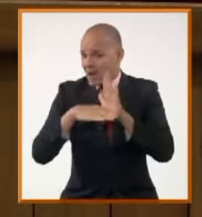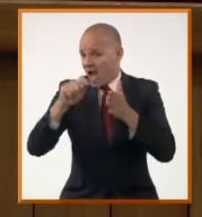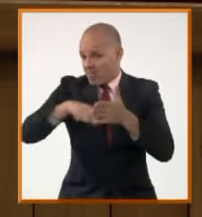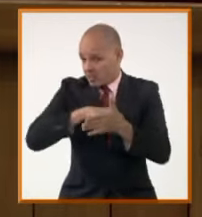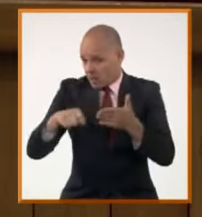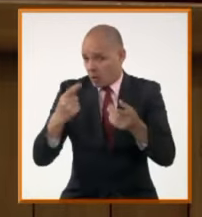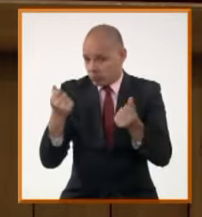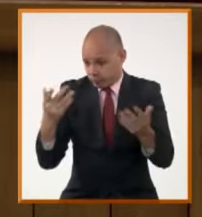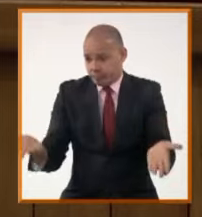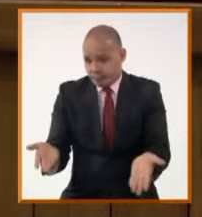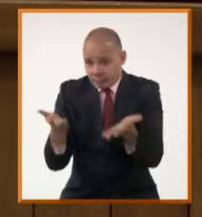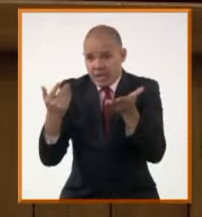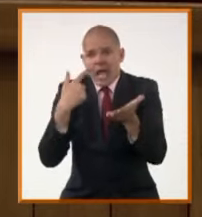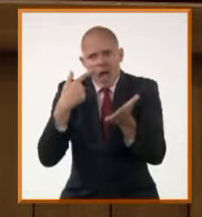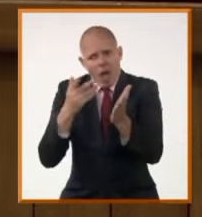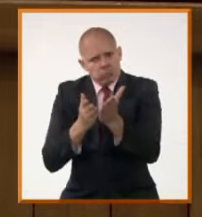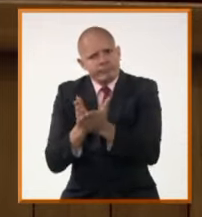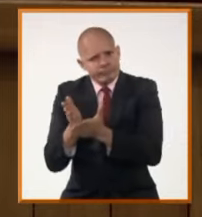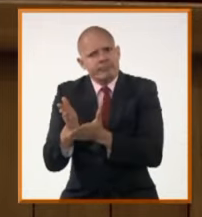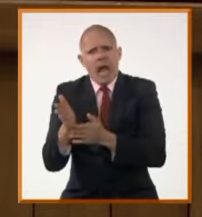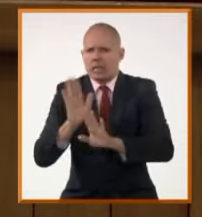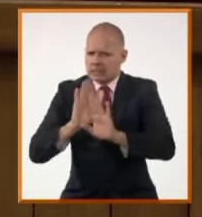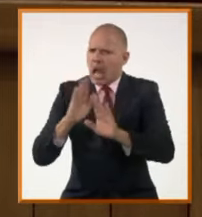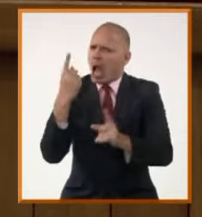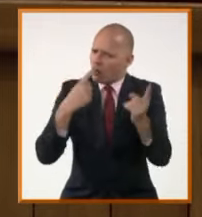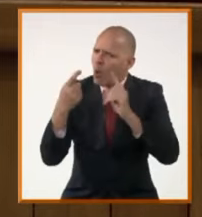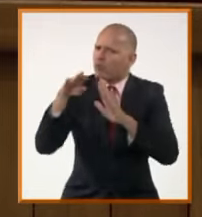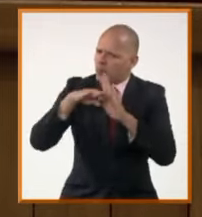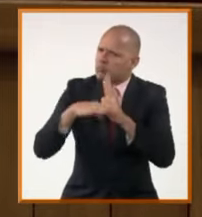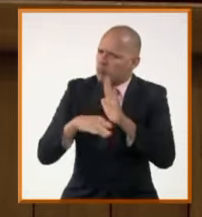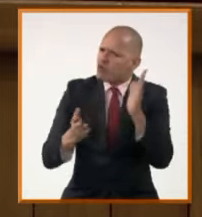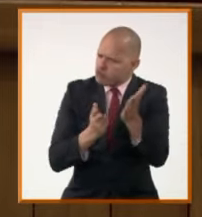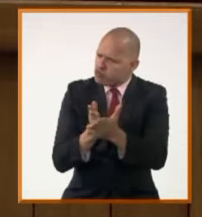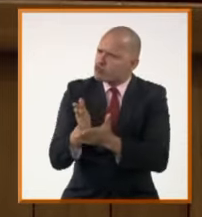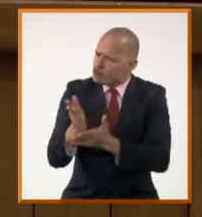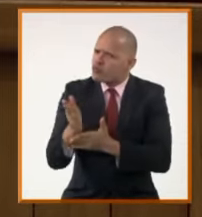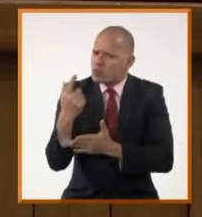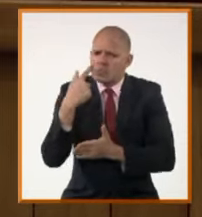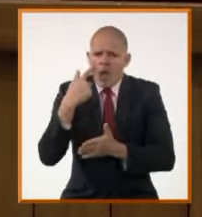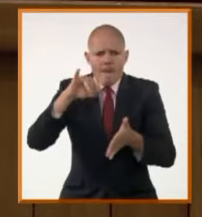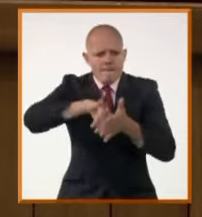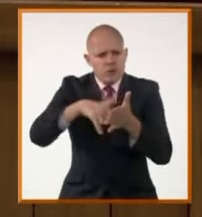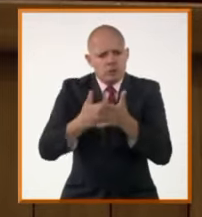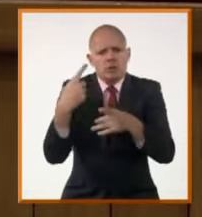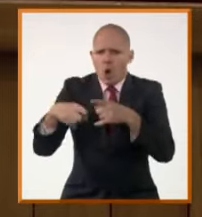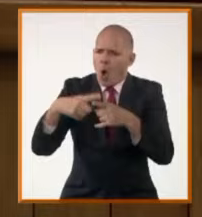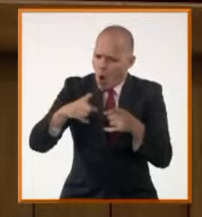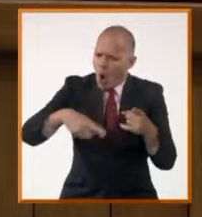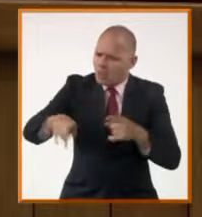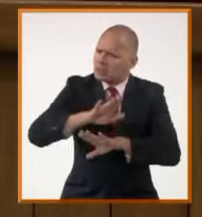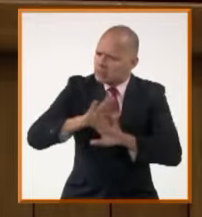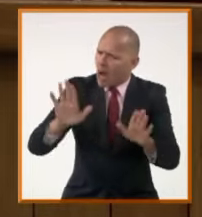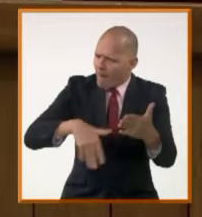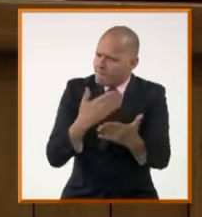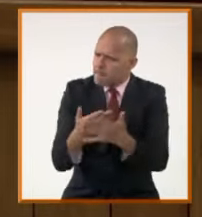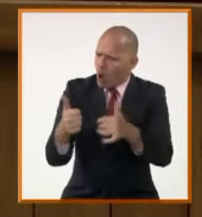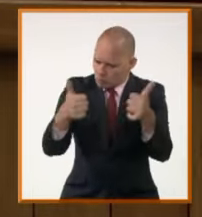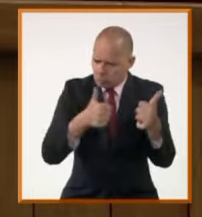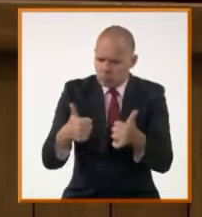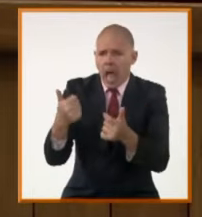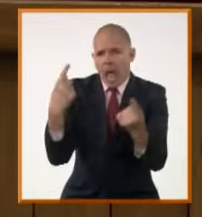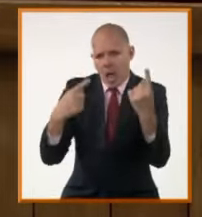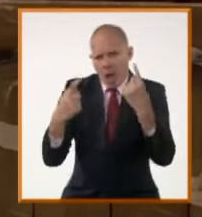Económico y Social a partir de los macroprogramas, los programas, los proyectos, con propuestas concretas, pero que también han